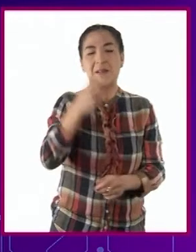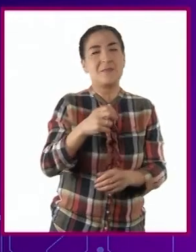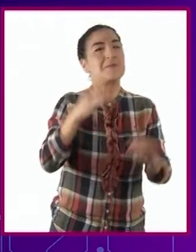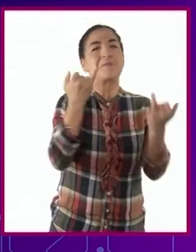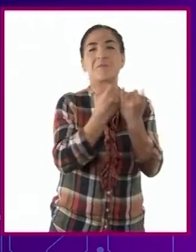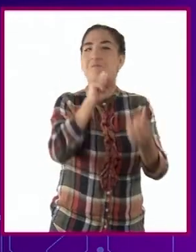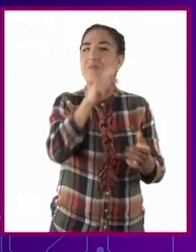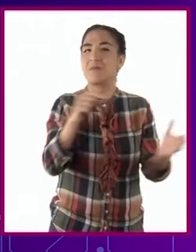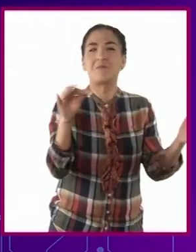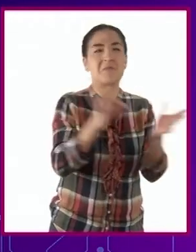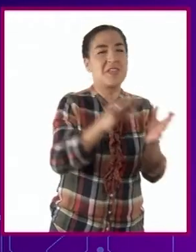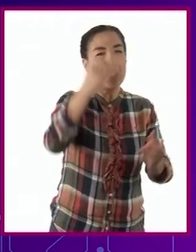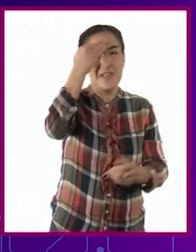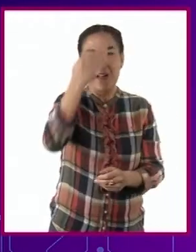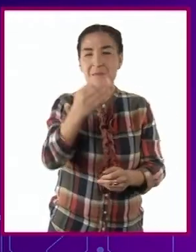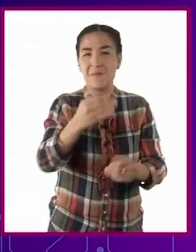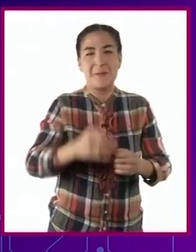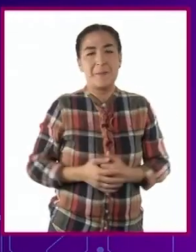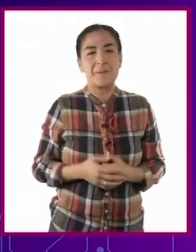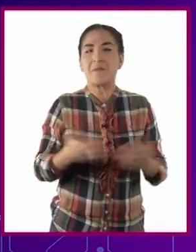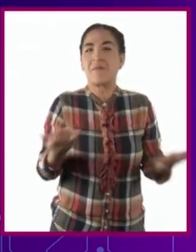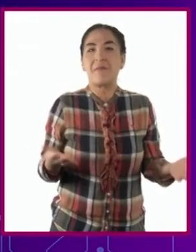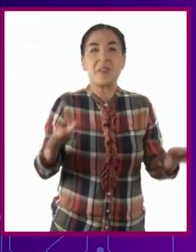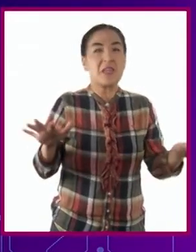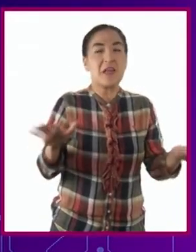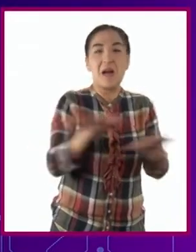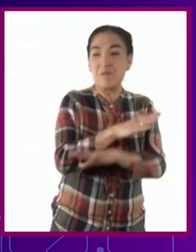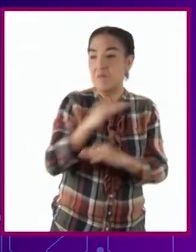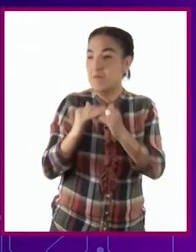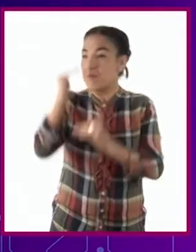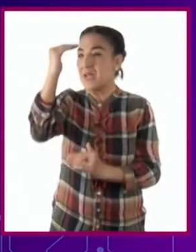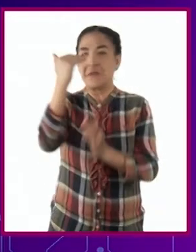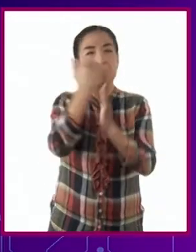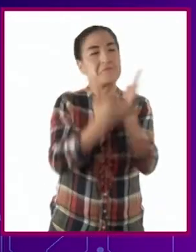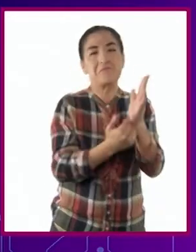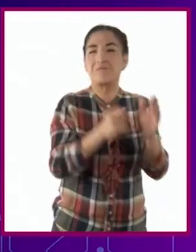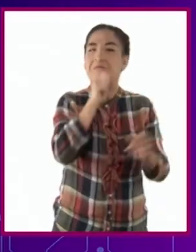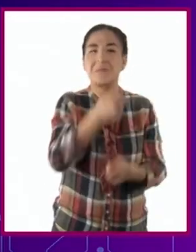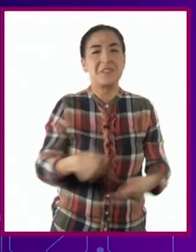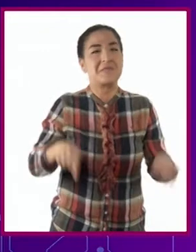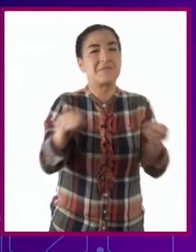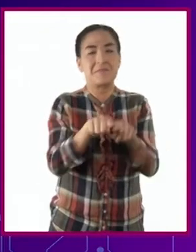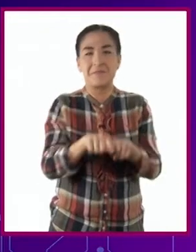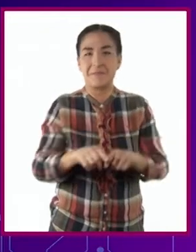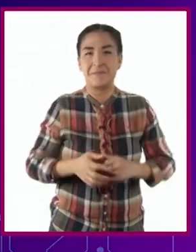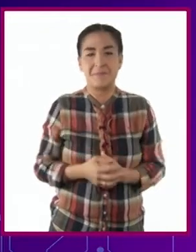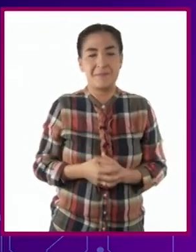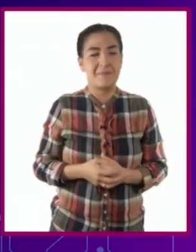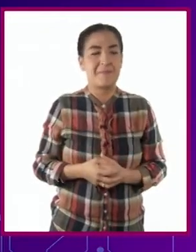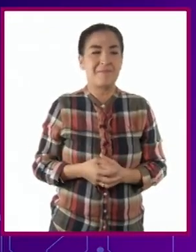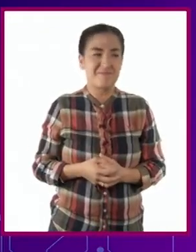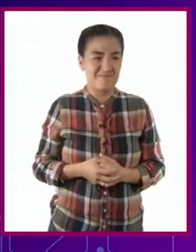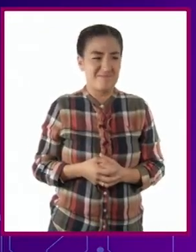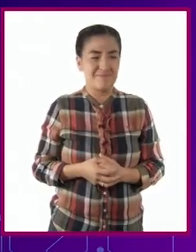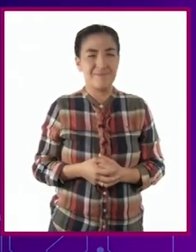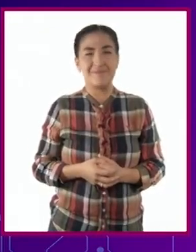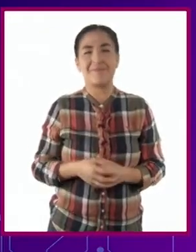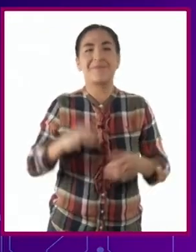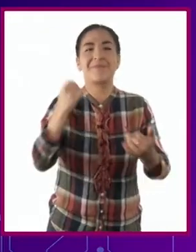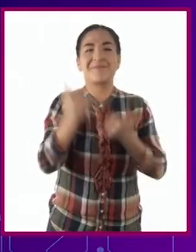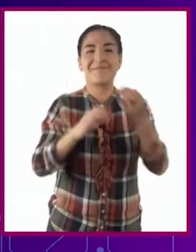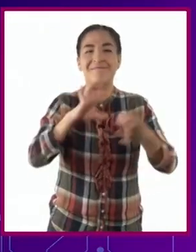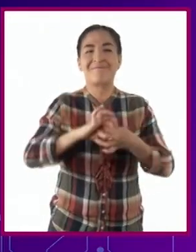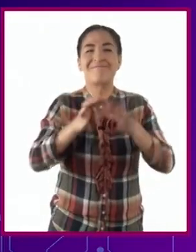anterior, es decir, el tiempo no fue aumentado ni disminuido. Para los Juegos Olímpicos